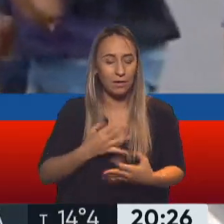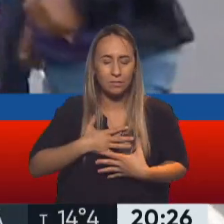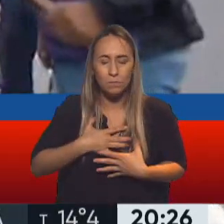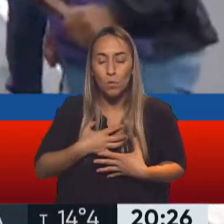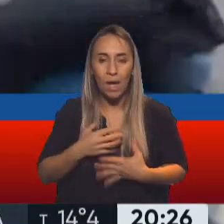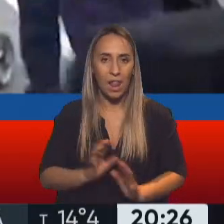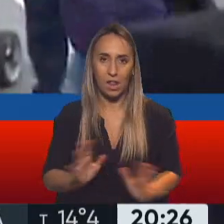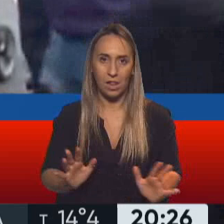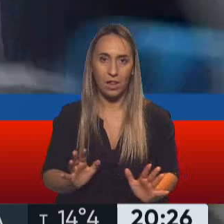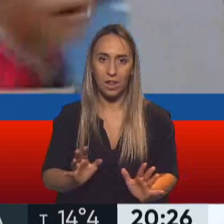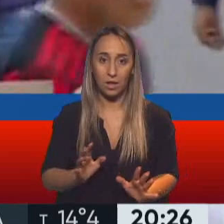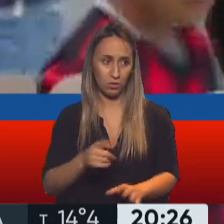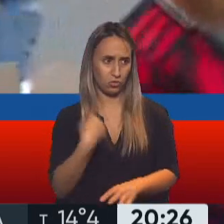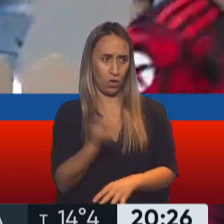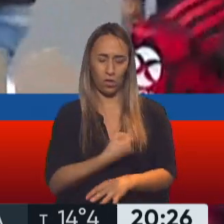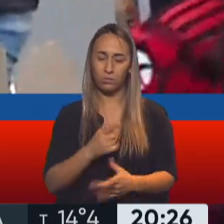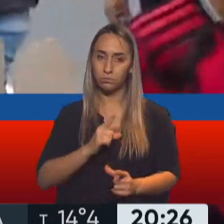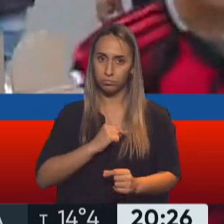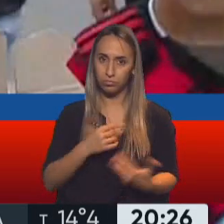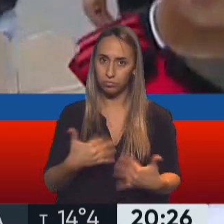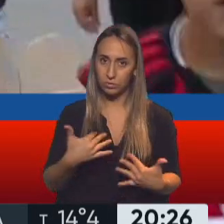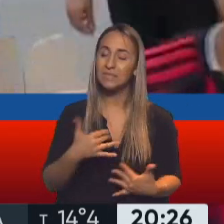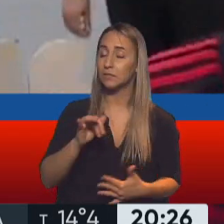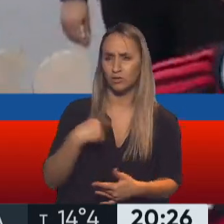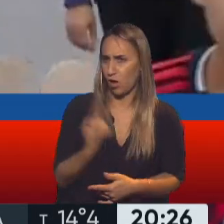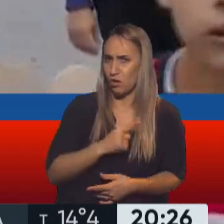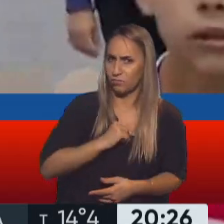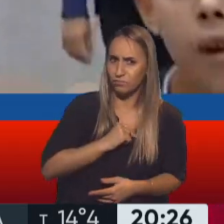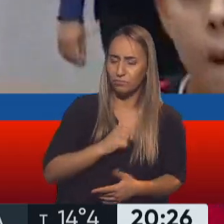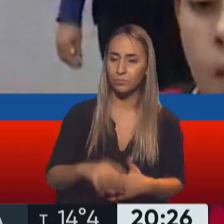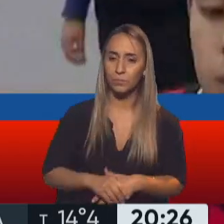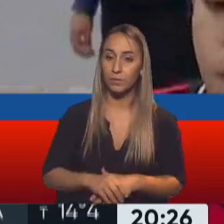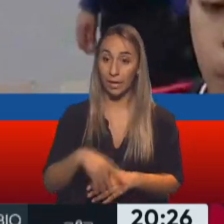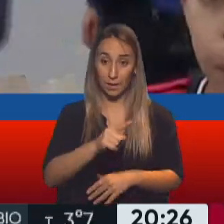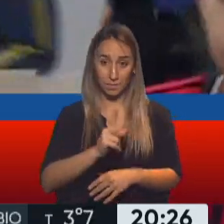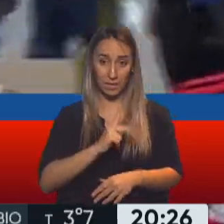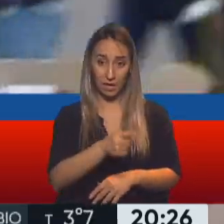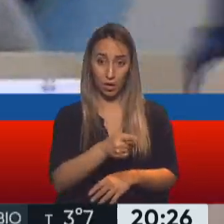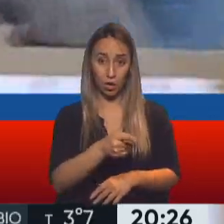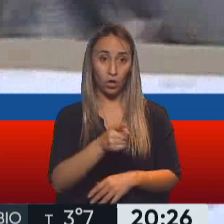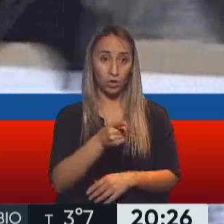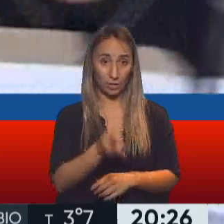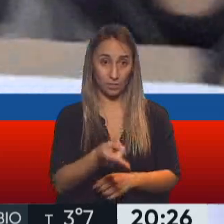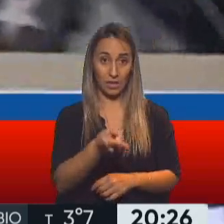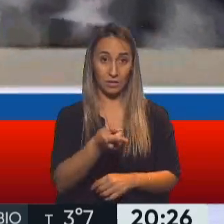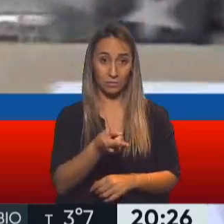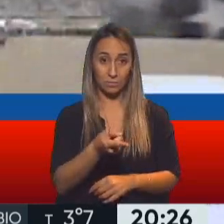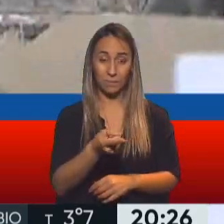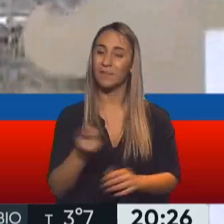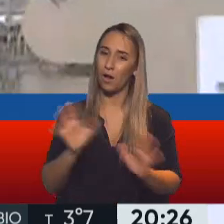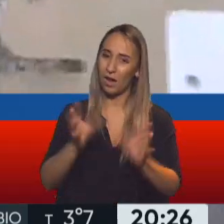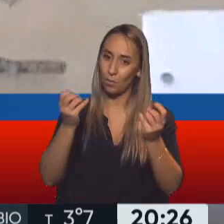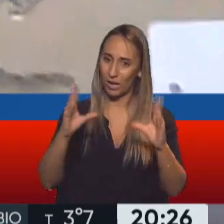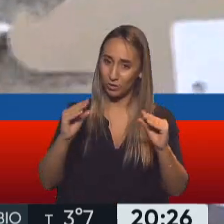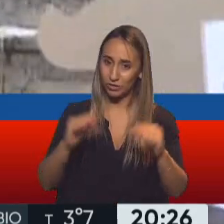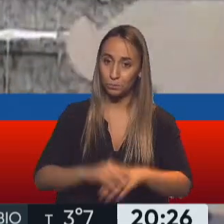mal. ¿Están todos dolidos acá en la provincia? Todos, todos. Uh-huh. Acá me dijo la señora que está al costado también. También. Hola, buenas